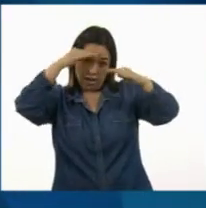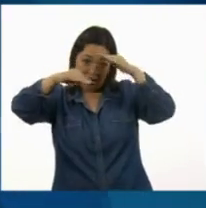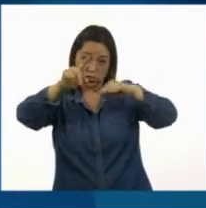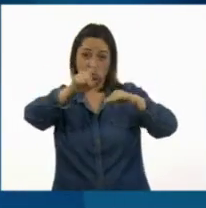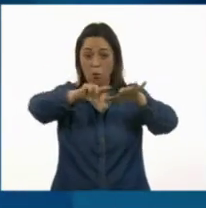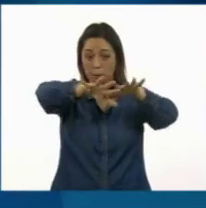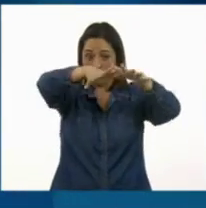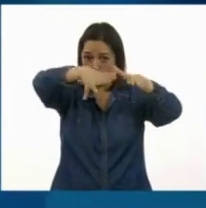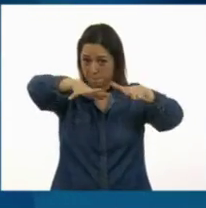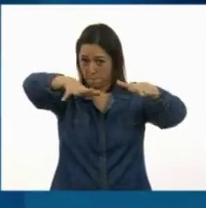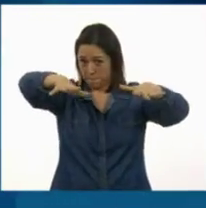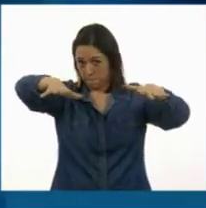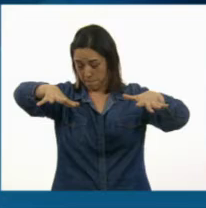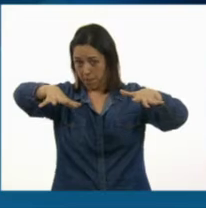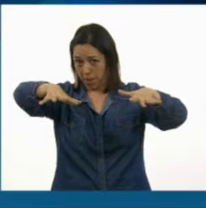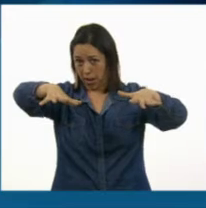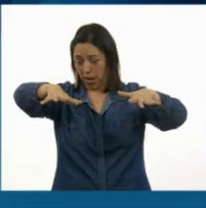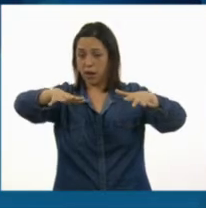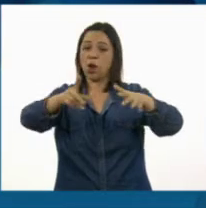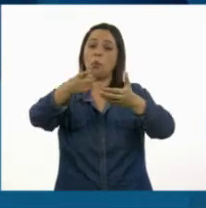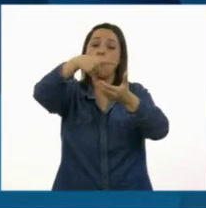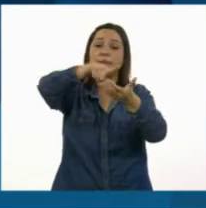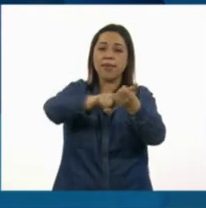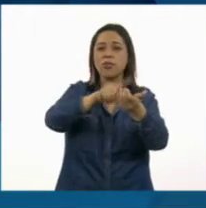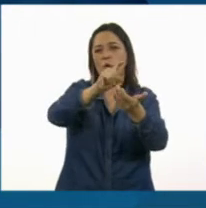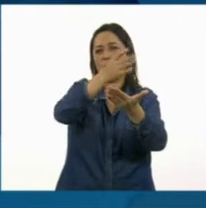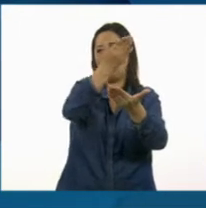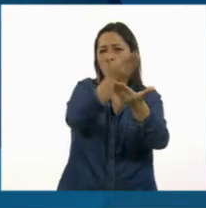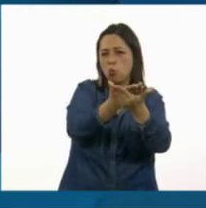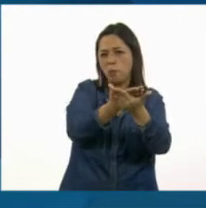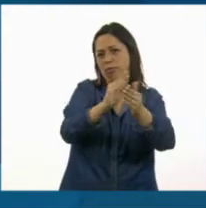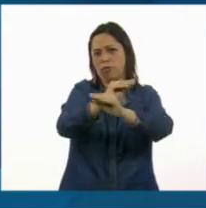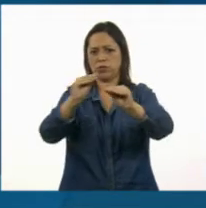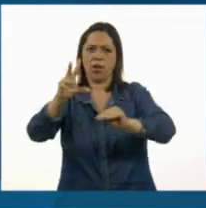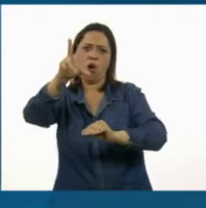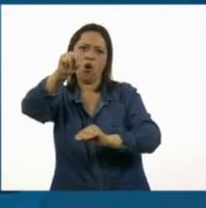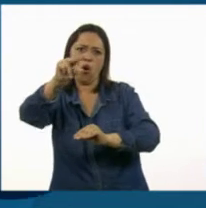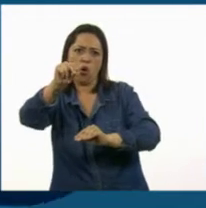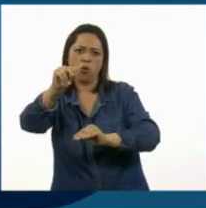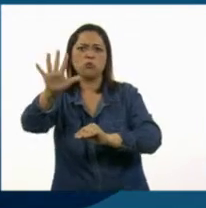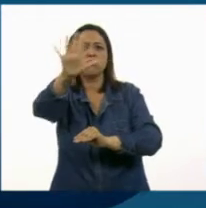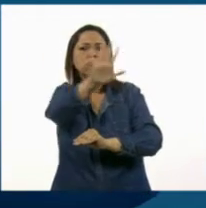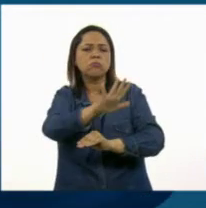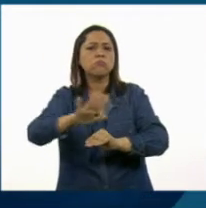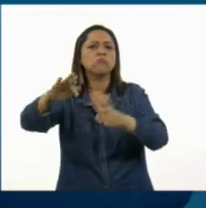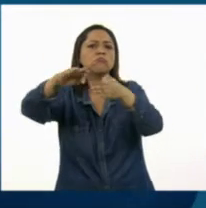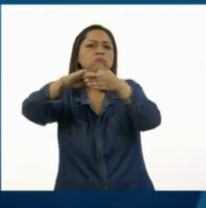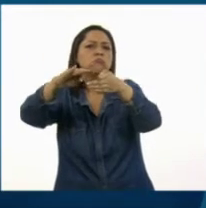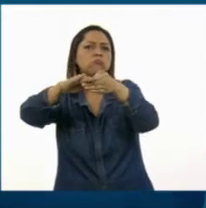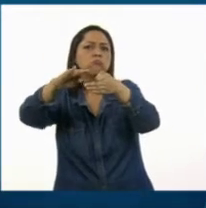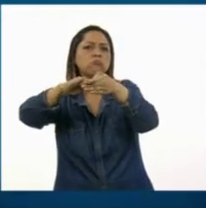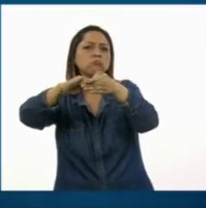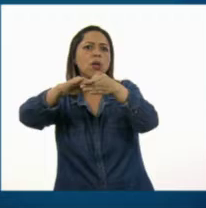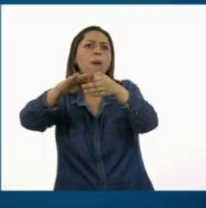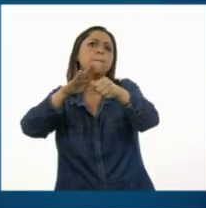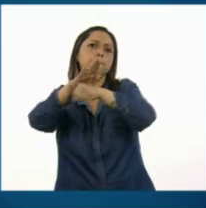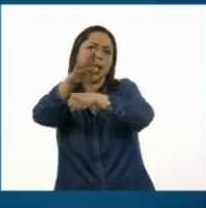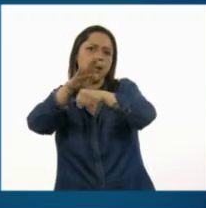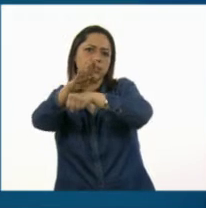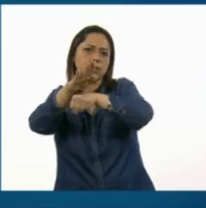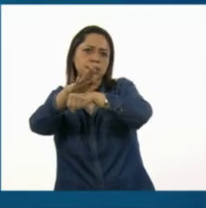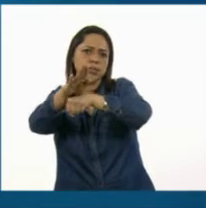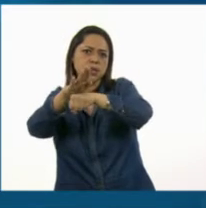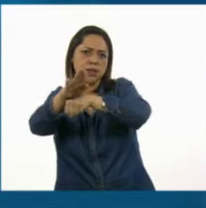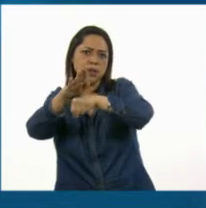debería de ser un lugar húmedo y no seco. Claro. Además, está en la zona tropical y el país más cercano es Brasil. También